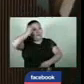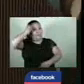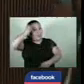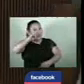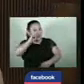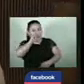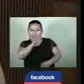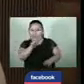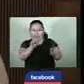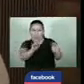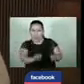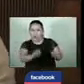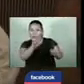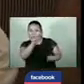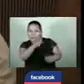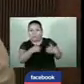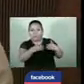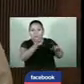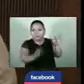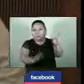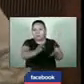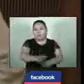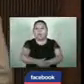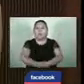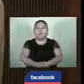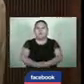no es competente para seguir con el proceso.